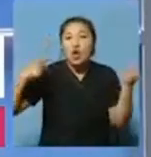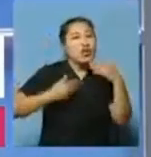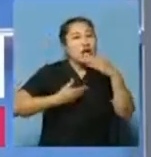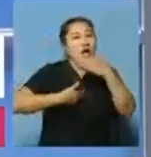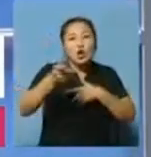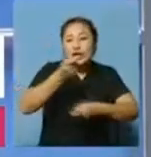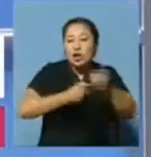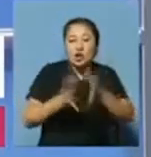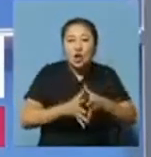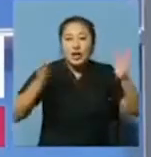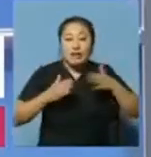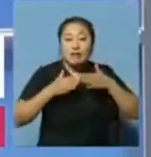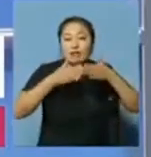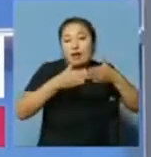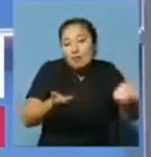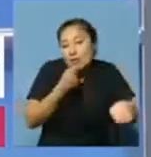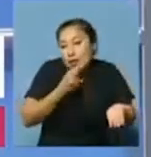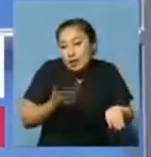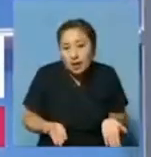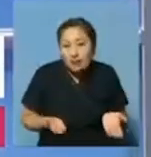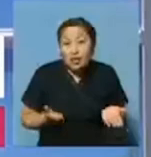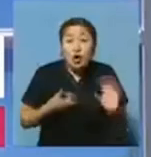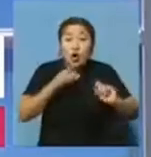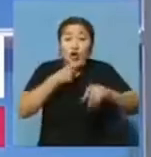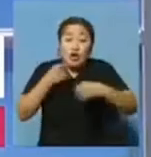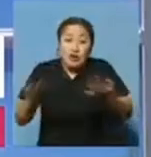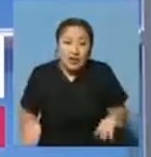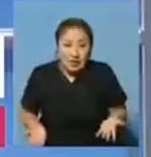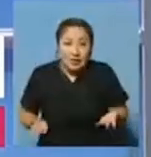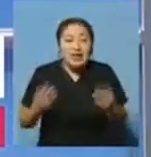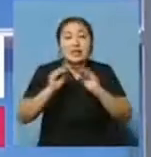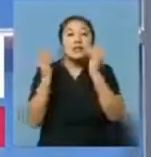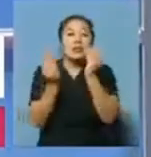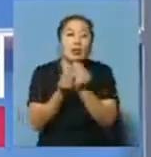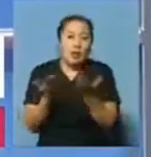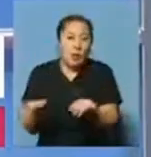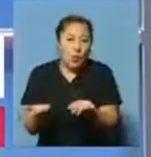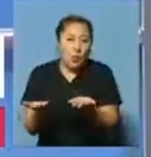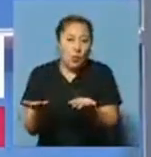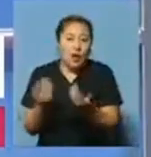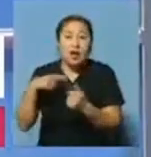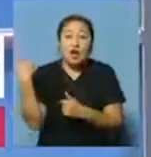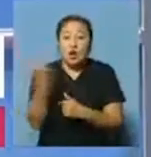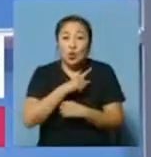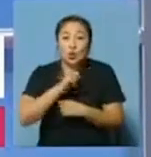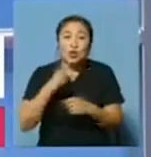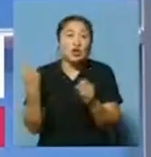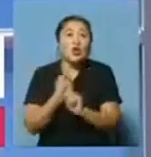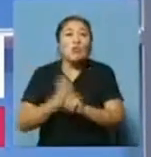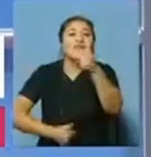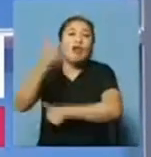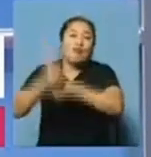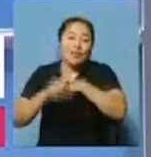de consumo de los puertos exactamente o de consumo o de los puertos resultados lo nuestro no puede ser